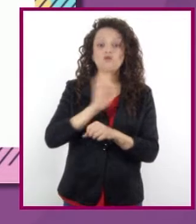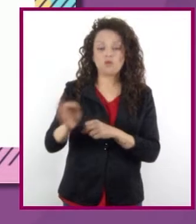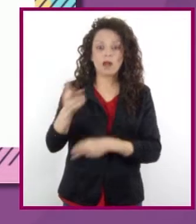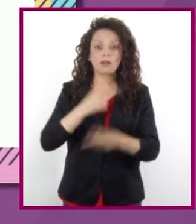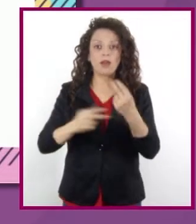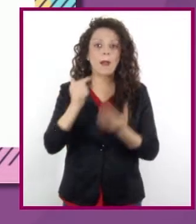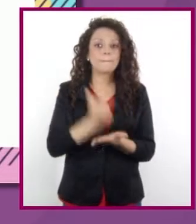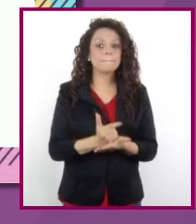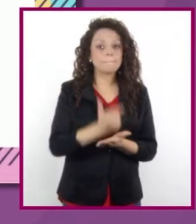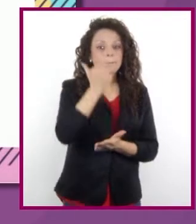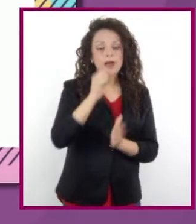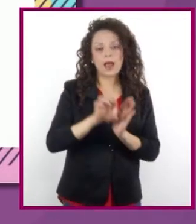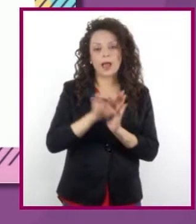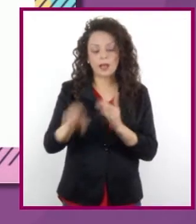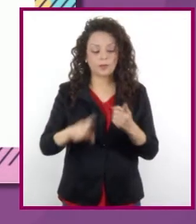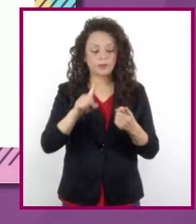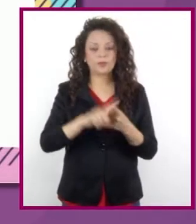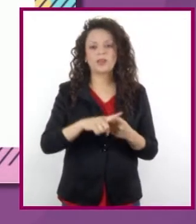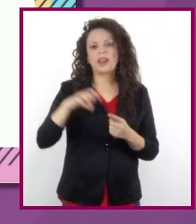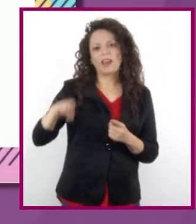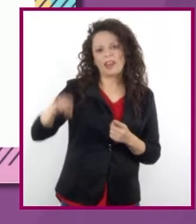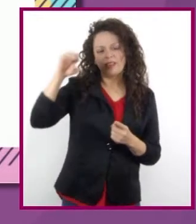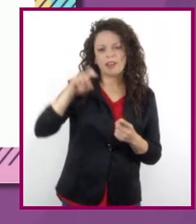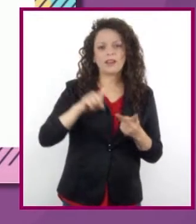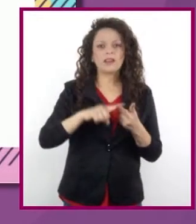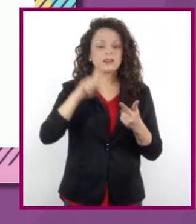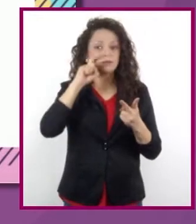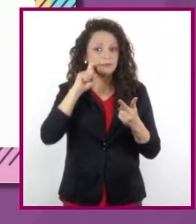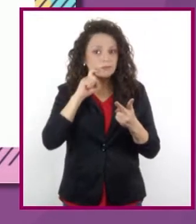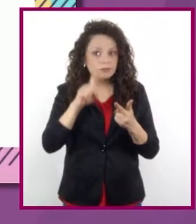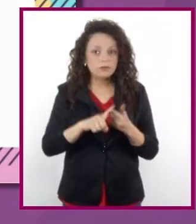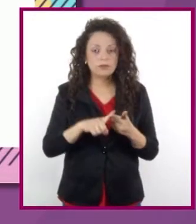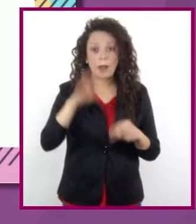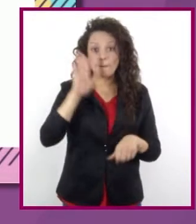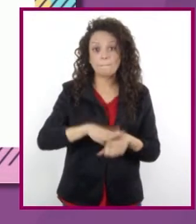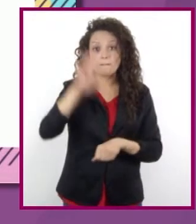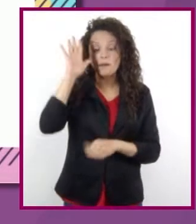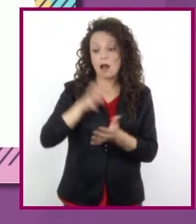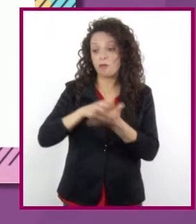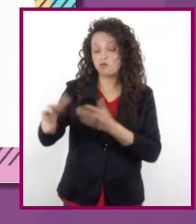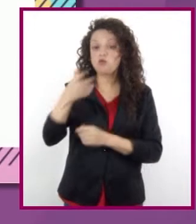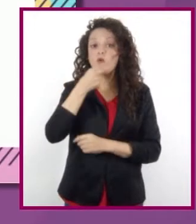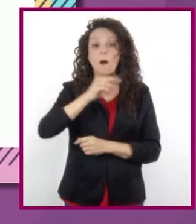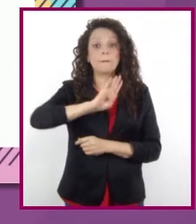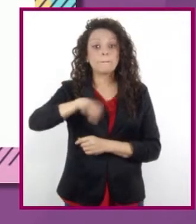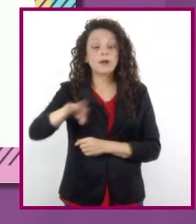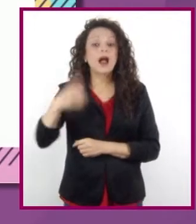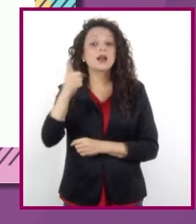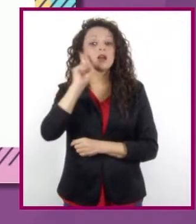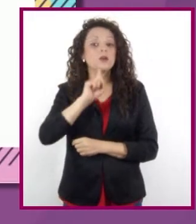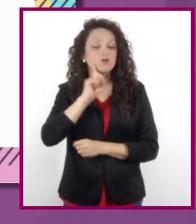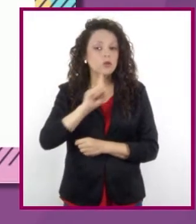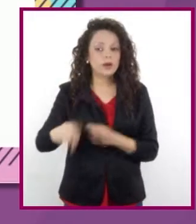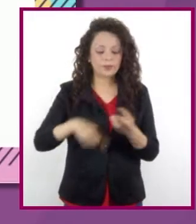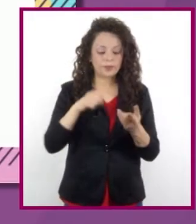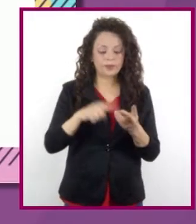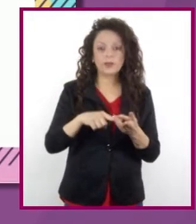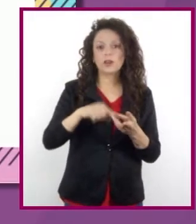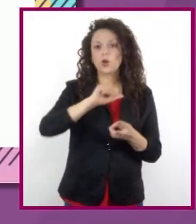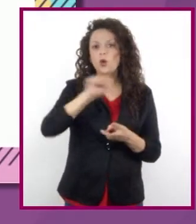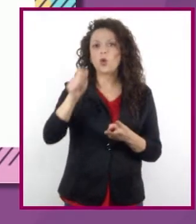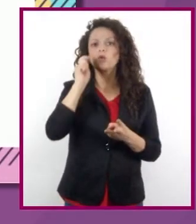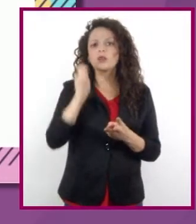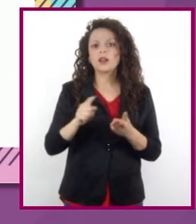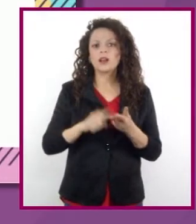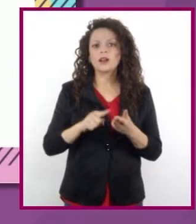como la edad, el sexo, los hombres fallecen más que las mujeres, y las llamadas comorbilidades, es